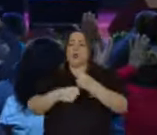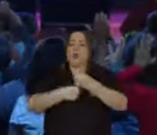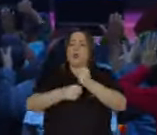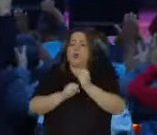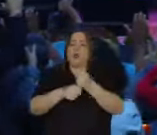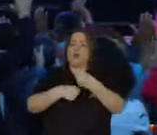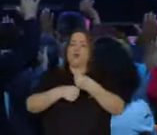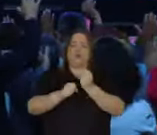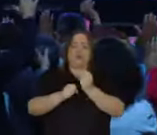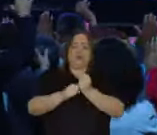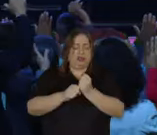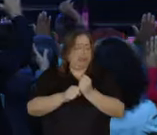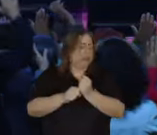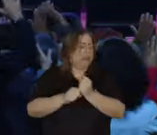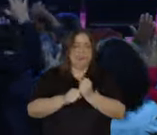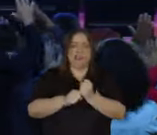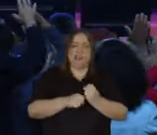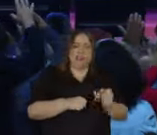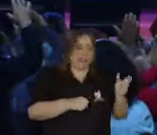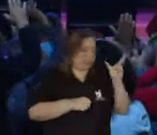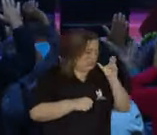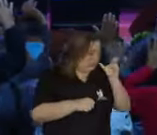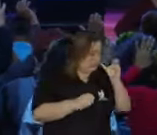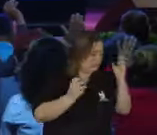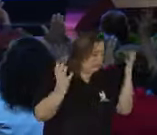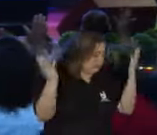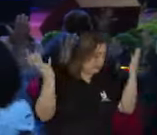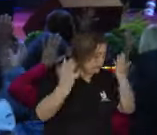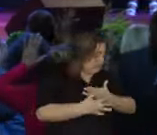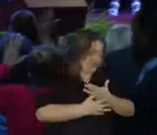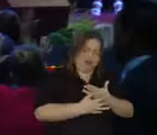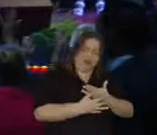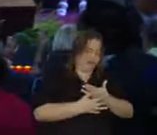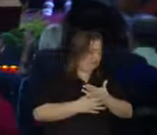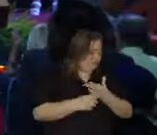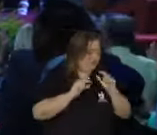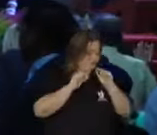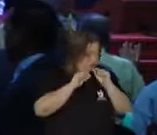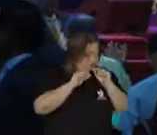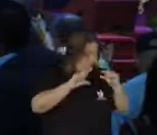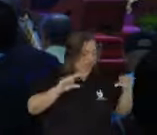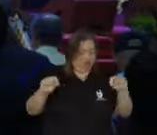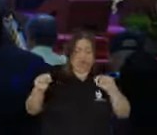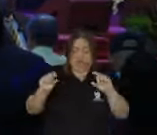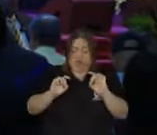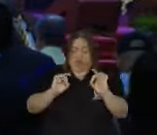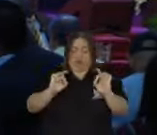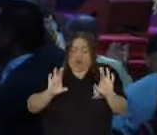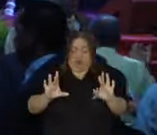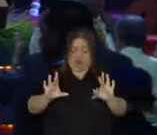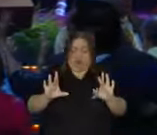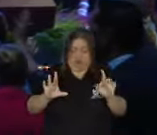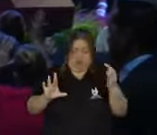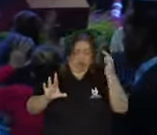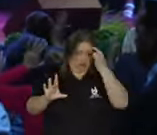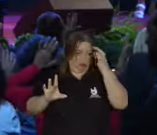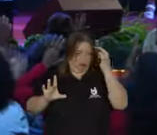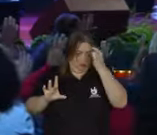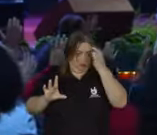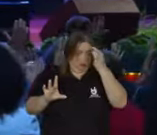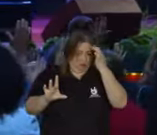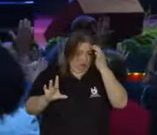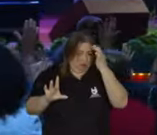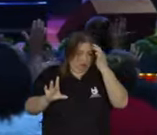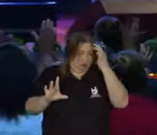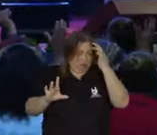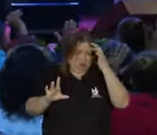del infierno, toda obra de oscuridad, oh Señor, toda conciencia cauterizada, Señor